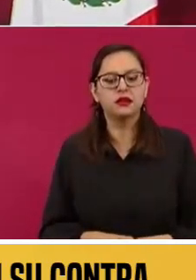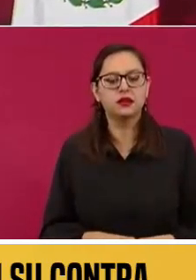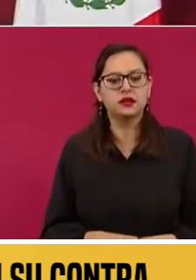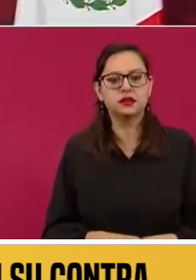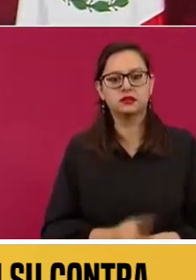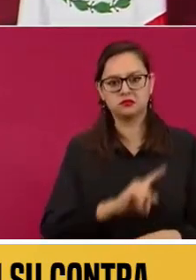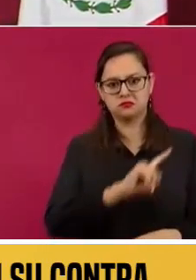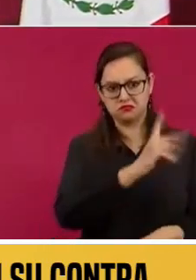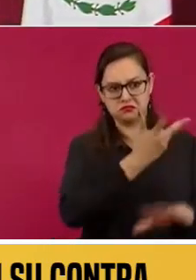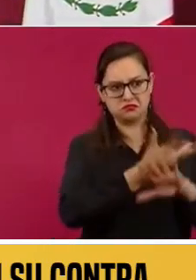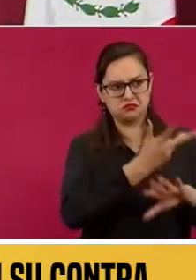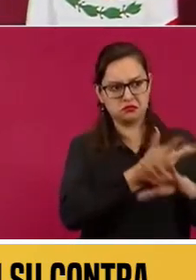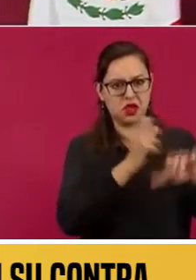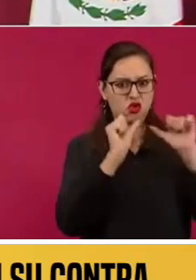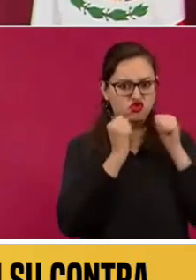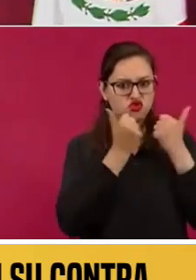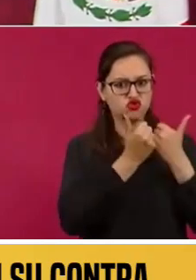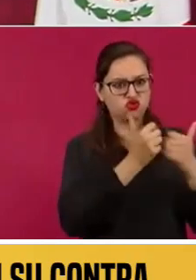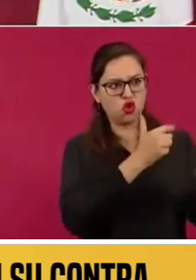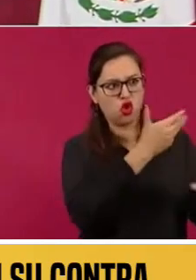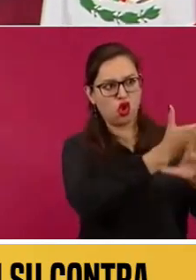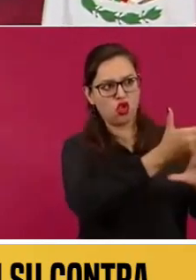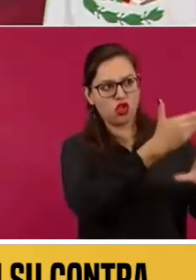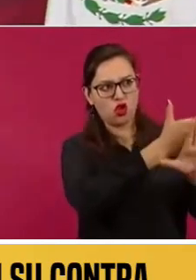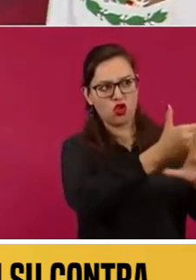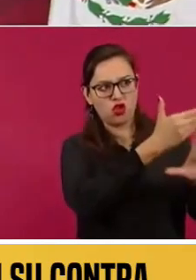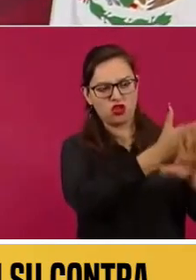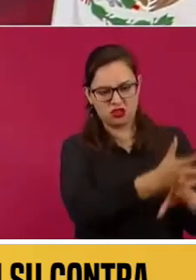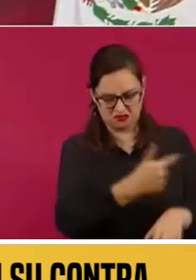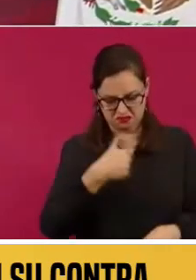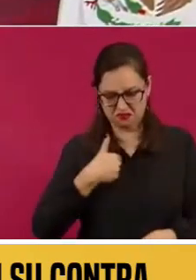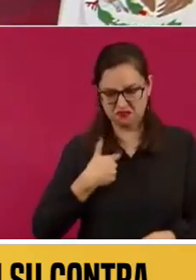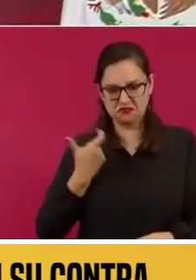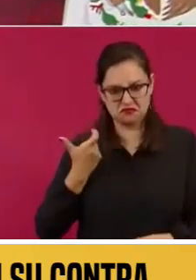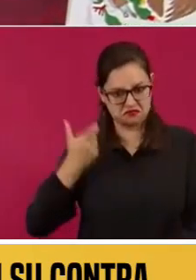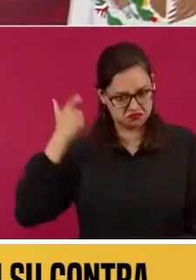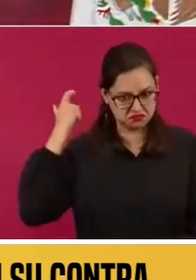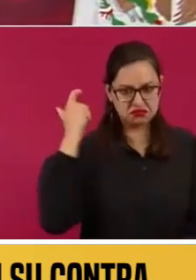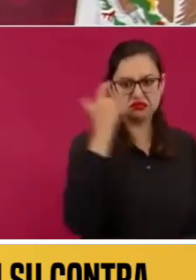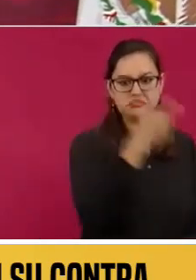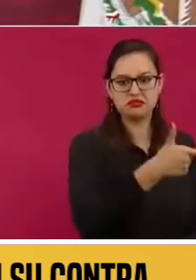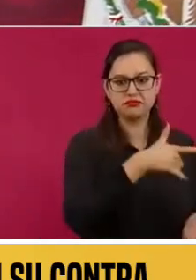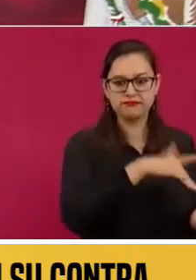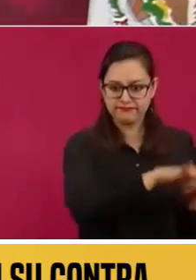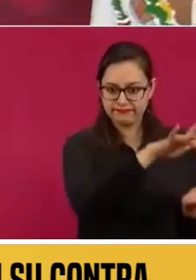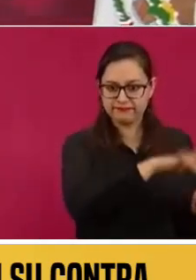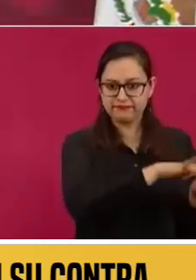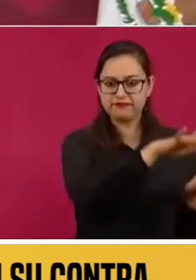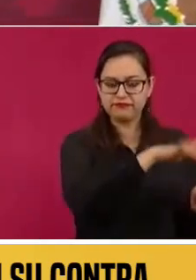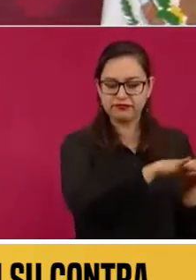para apoyar a republicanos o para apoyar a demócratas